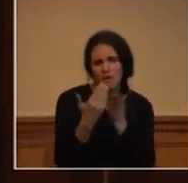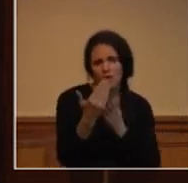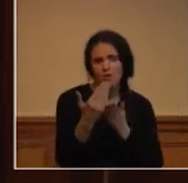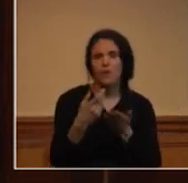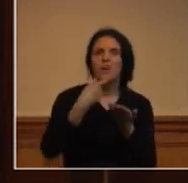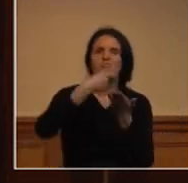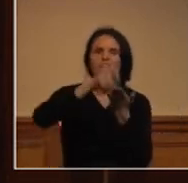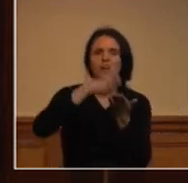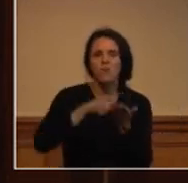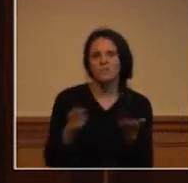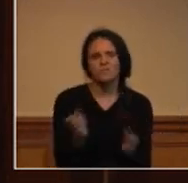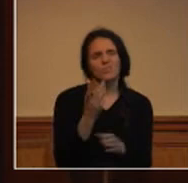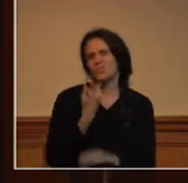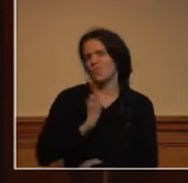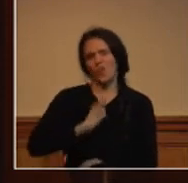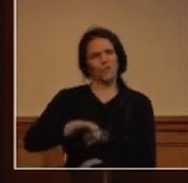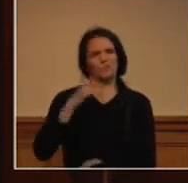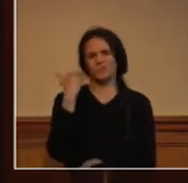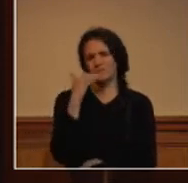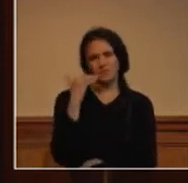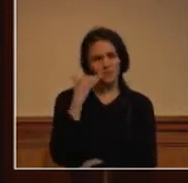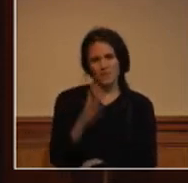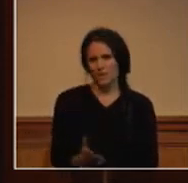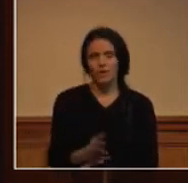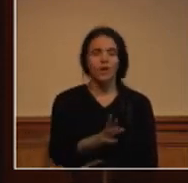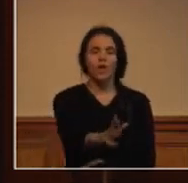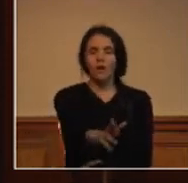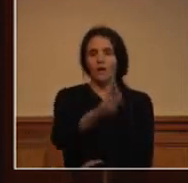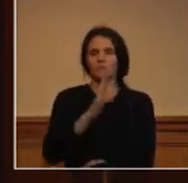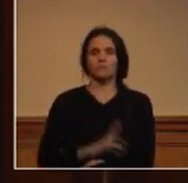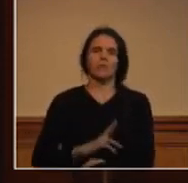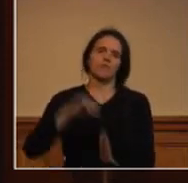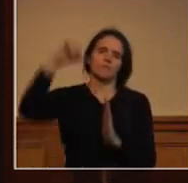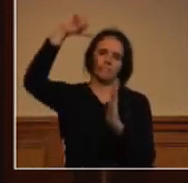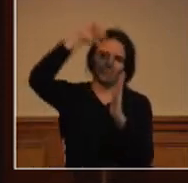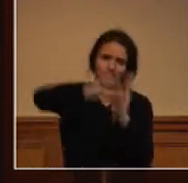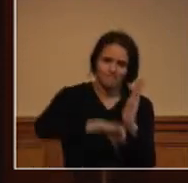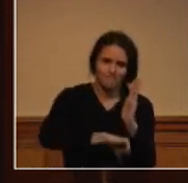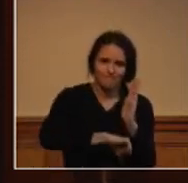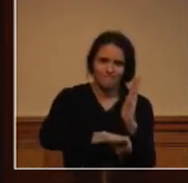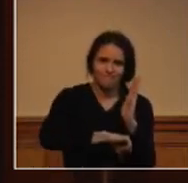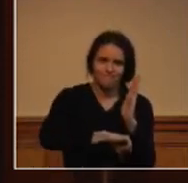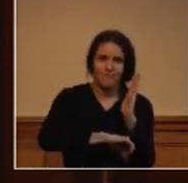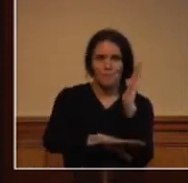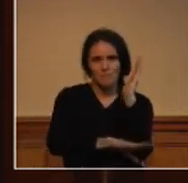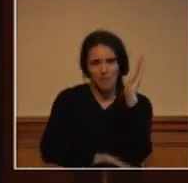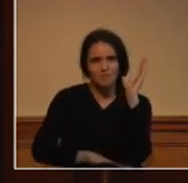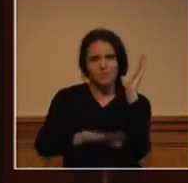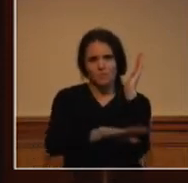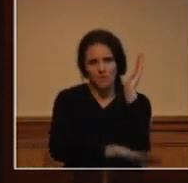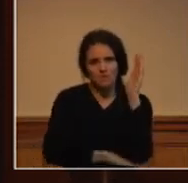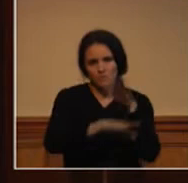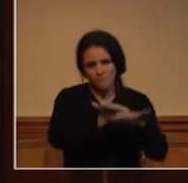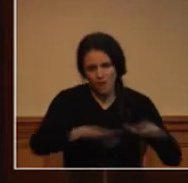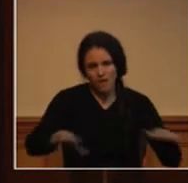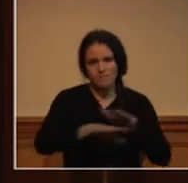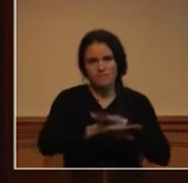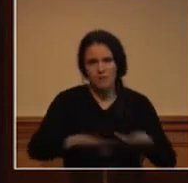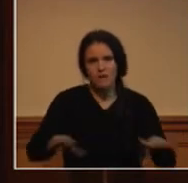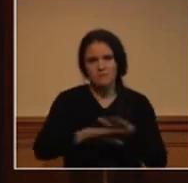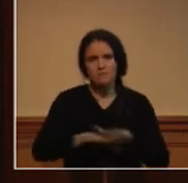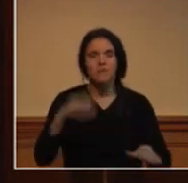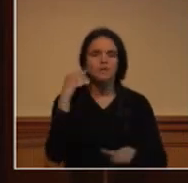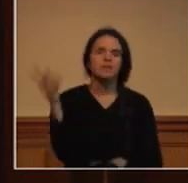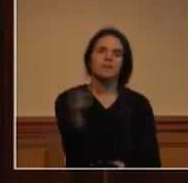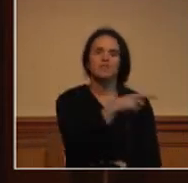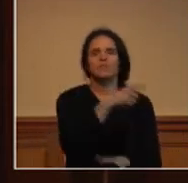motivaba a los niños, los resultados de nuevo nos producían efecto piso, piso, piso, los niños cometían